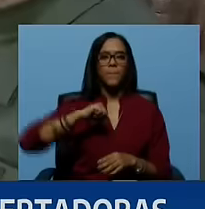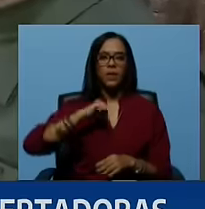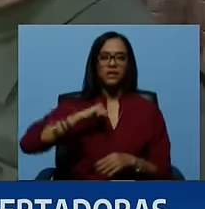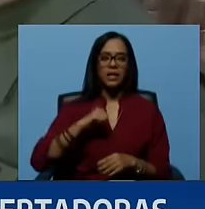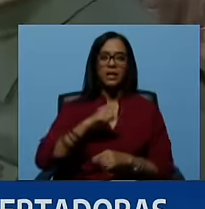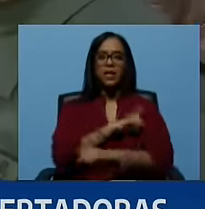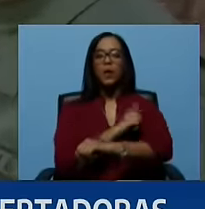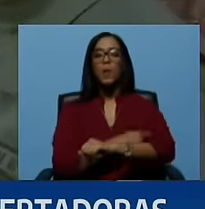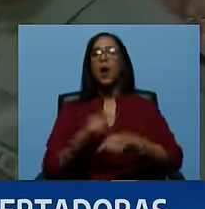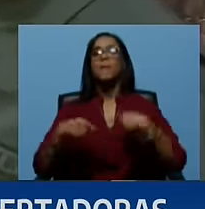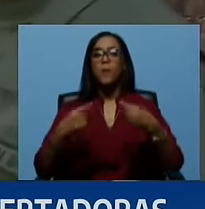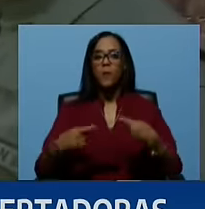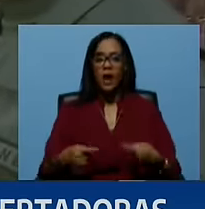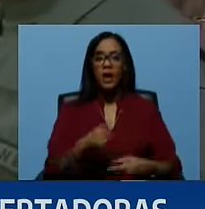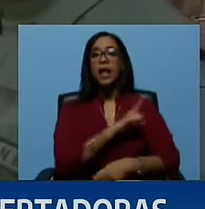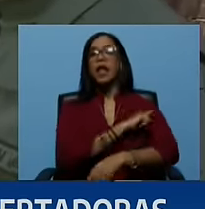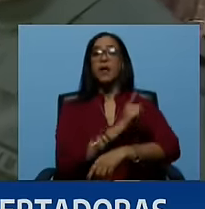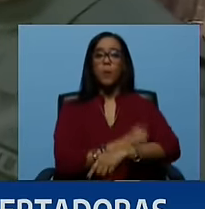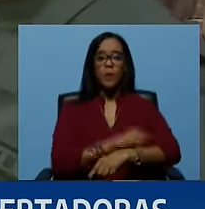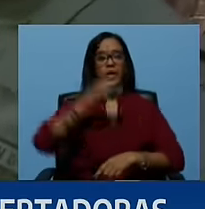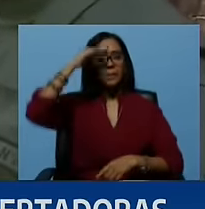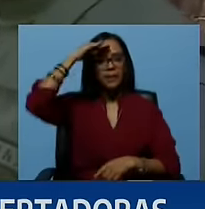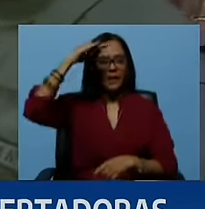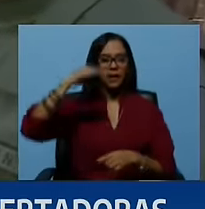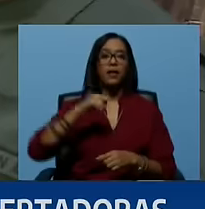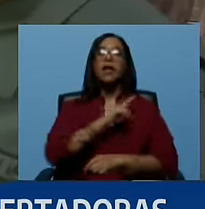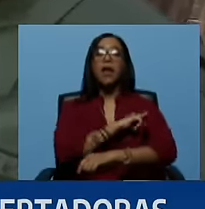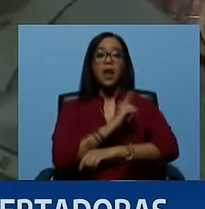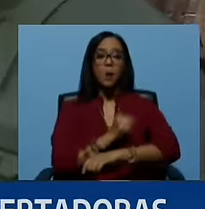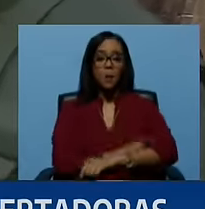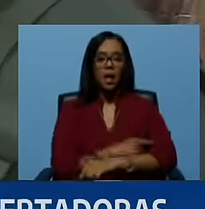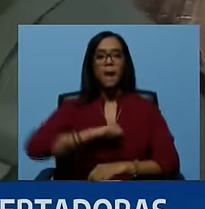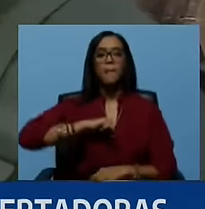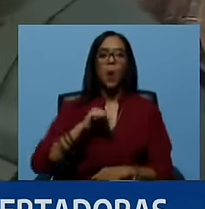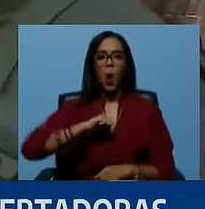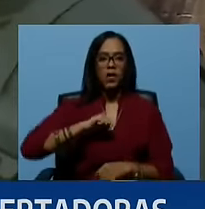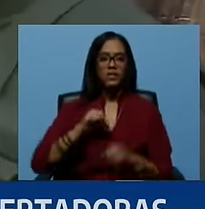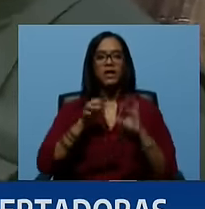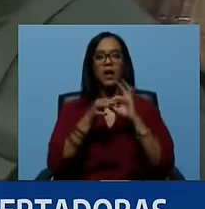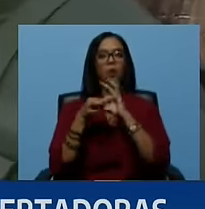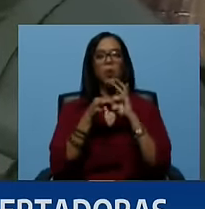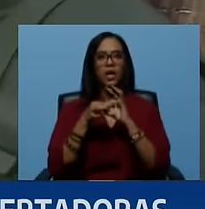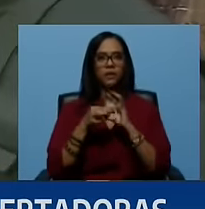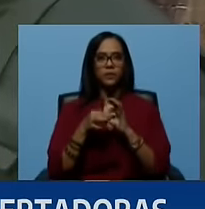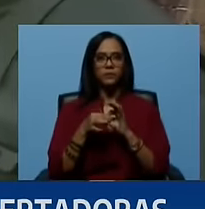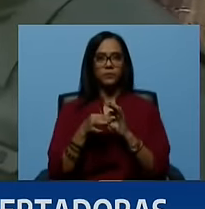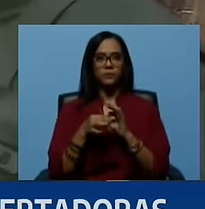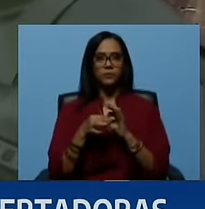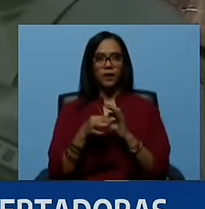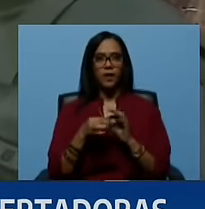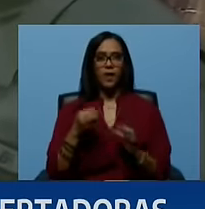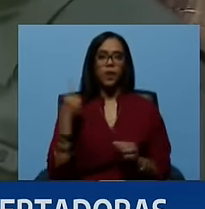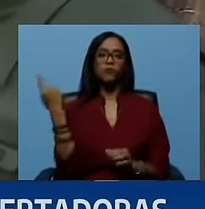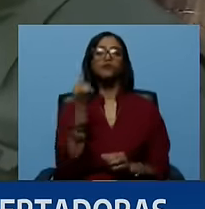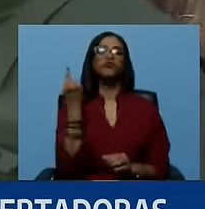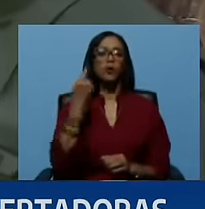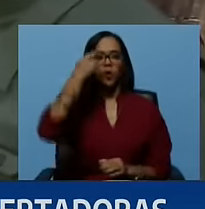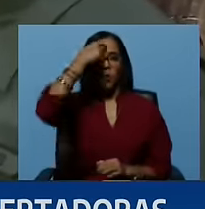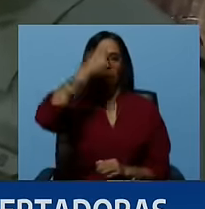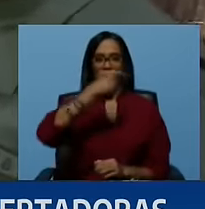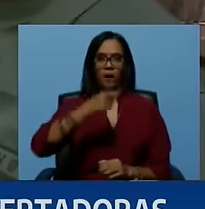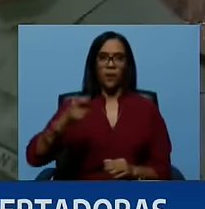popular el poder militar el poder policial Unido como un solo